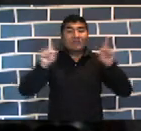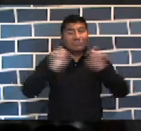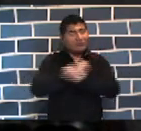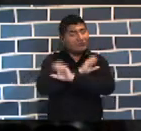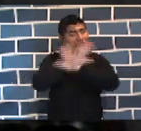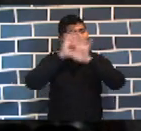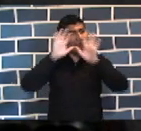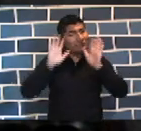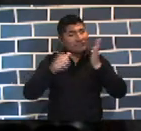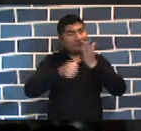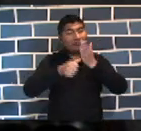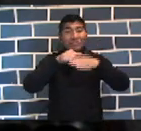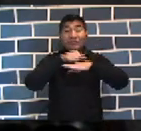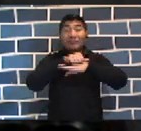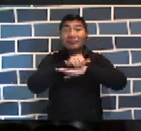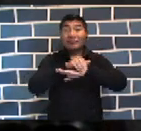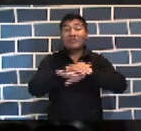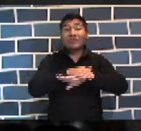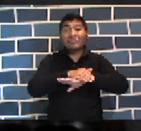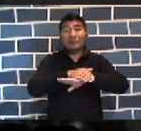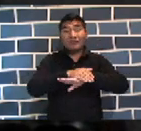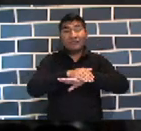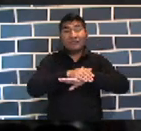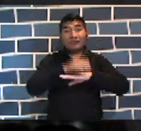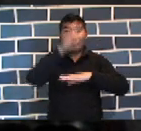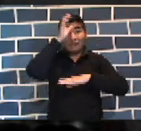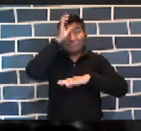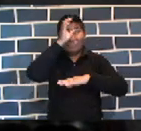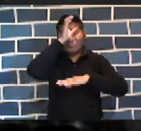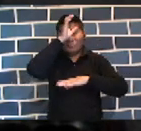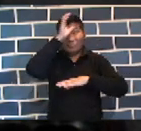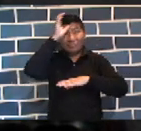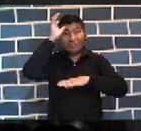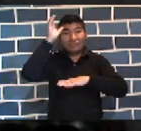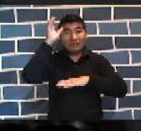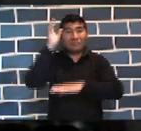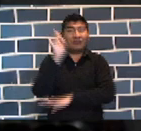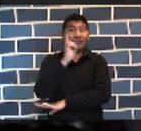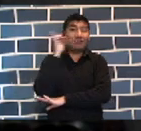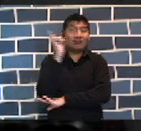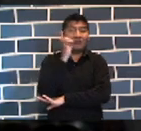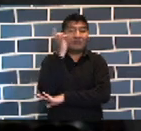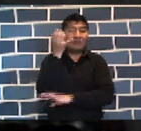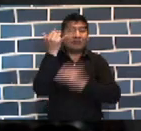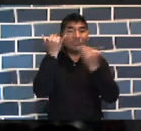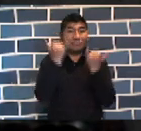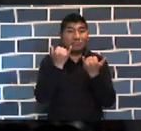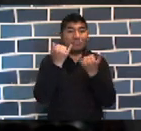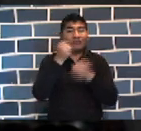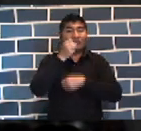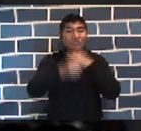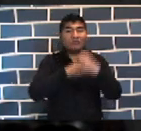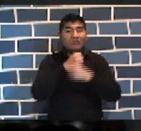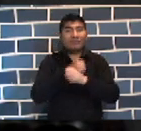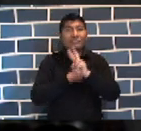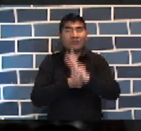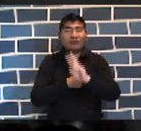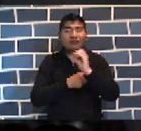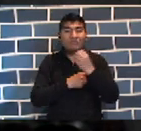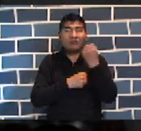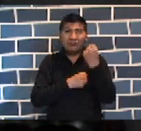claramente en la Carta Pastoral los católicos en la Bolivia de hoy del año 2011.